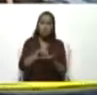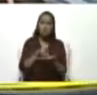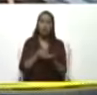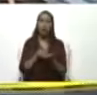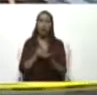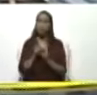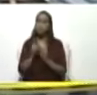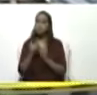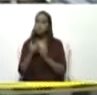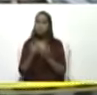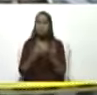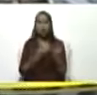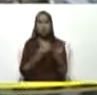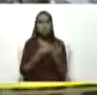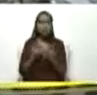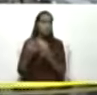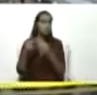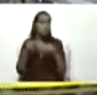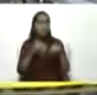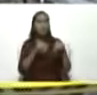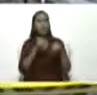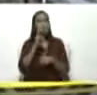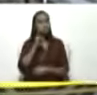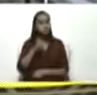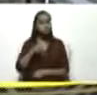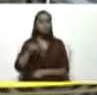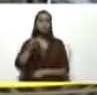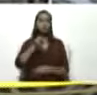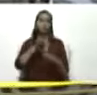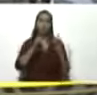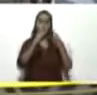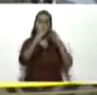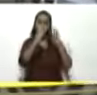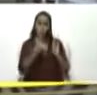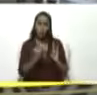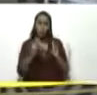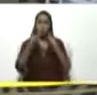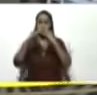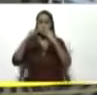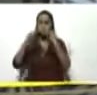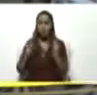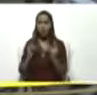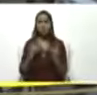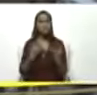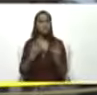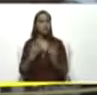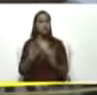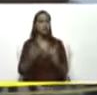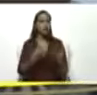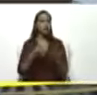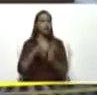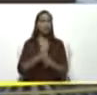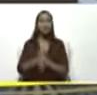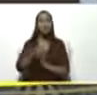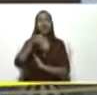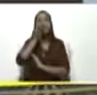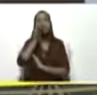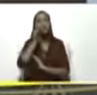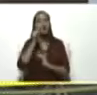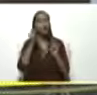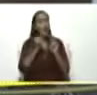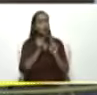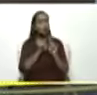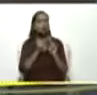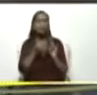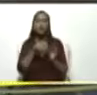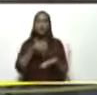conversaciones para que el jefe de Estado venezolano, Nicolás Maduro, conozca lo que se viene haciendo desde nuestras tierras, en esta tierra de gracia, en esta